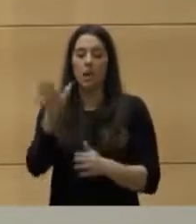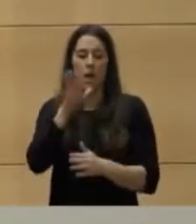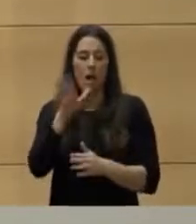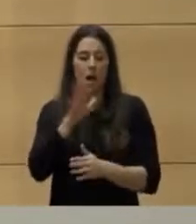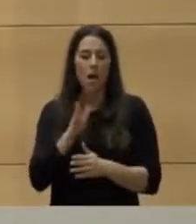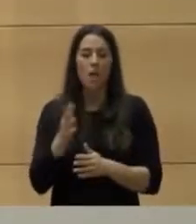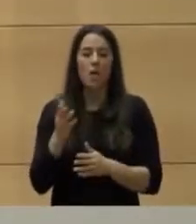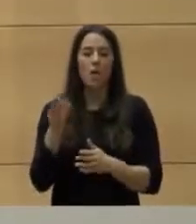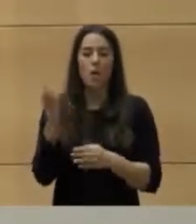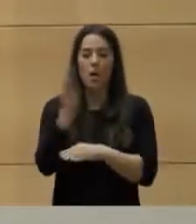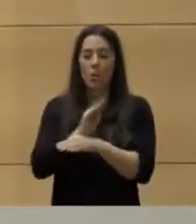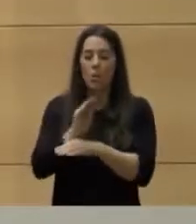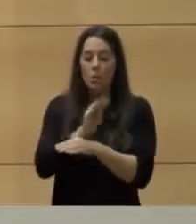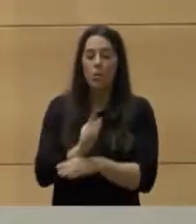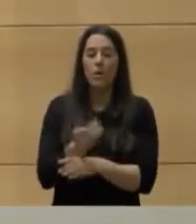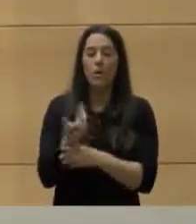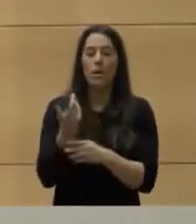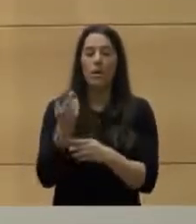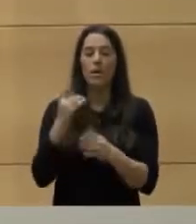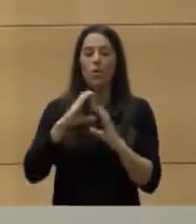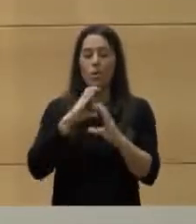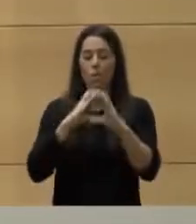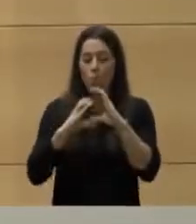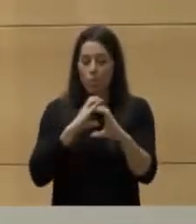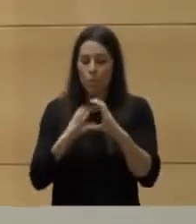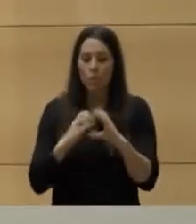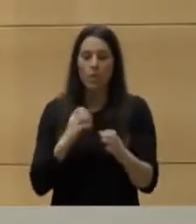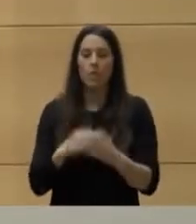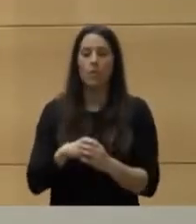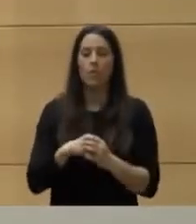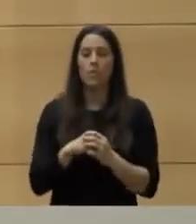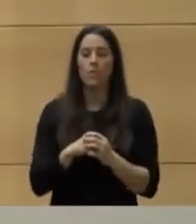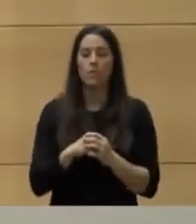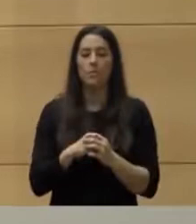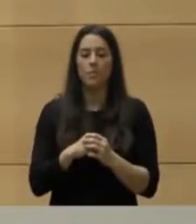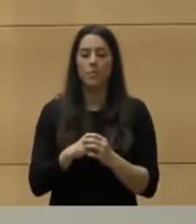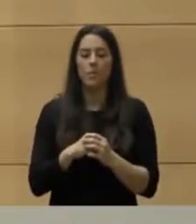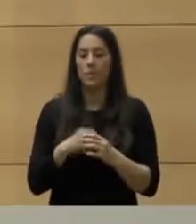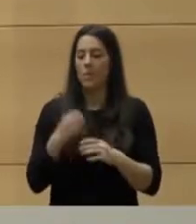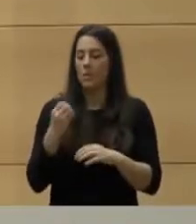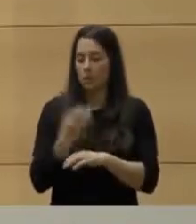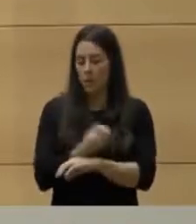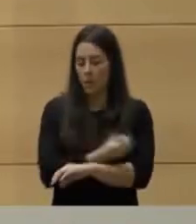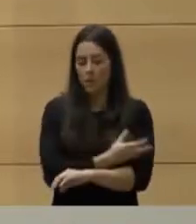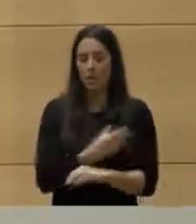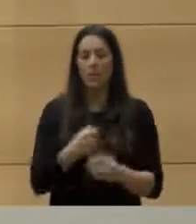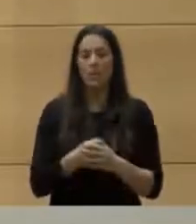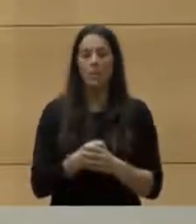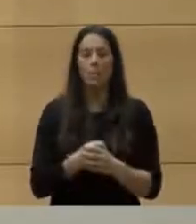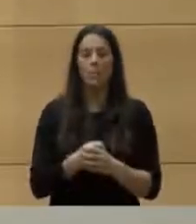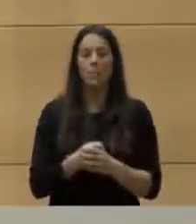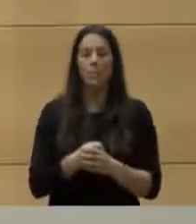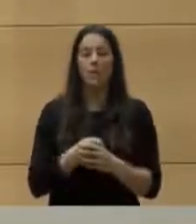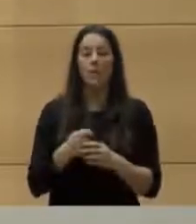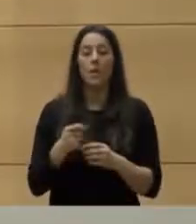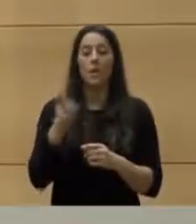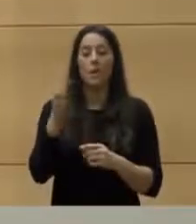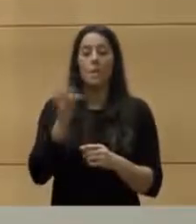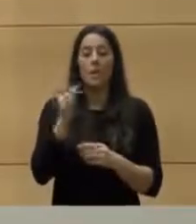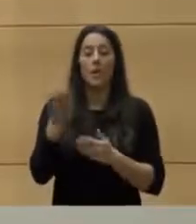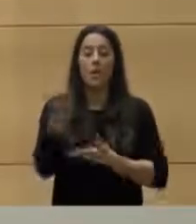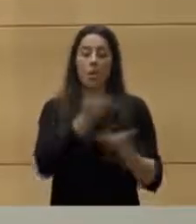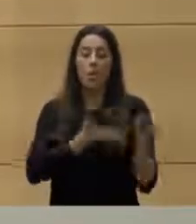energía eléctrica, telecomunicaciones, redes de comunicación de mercancías y pasajeros y recuperación de empresas